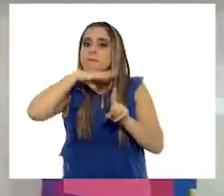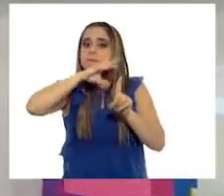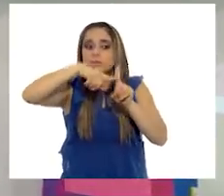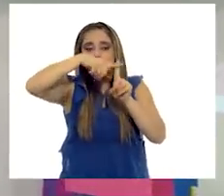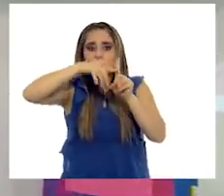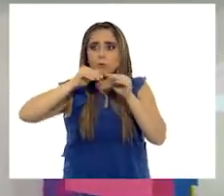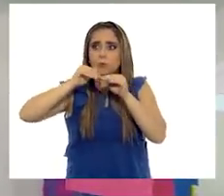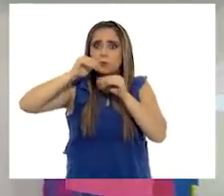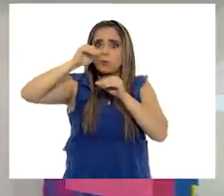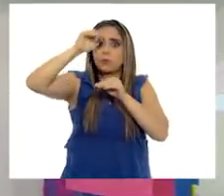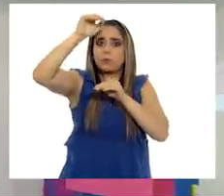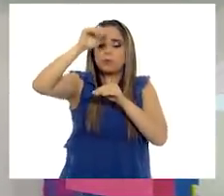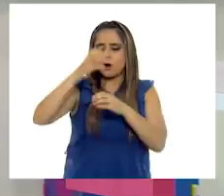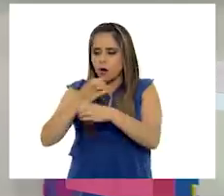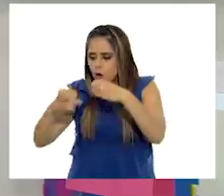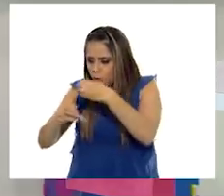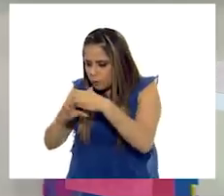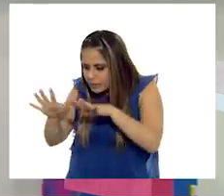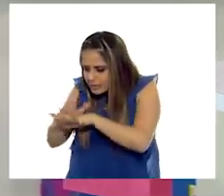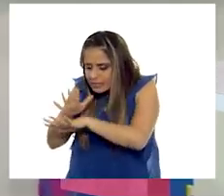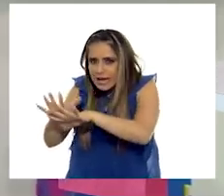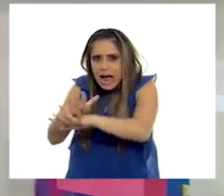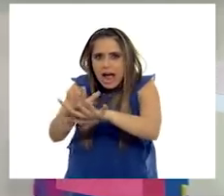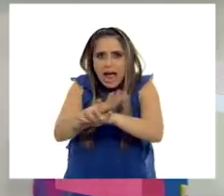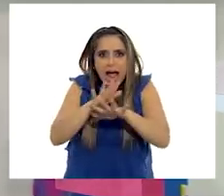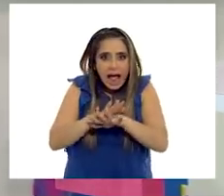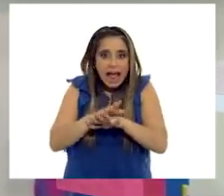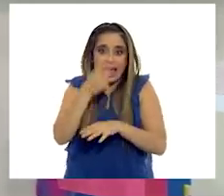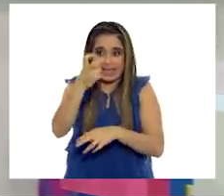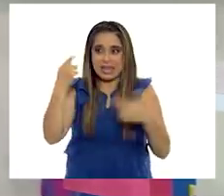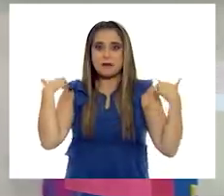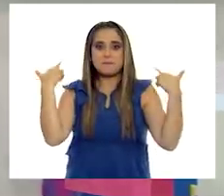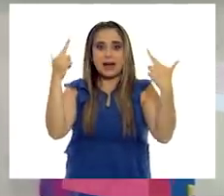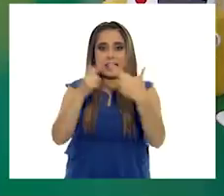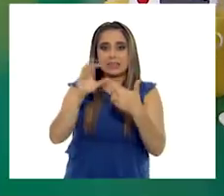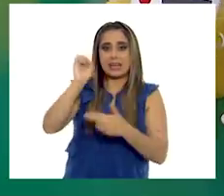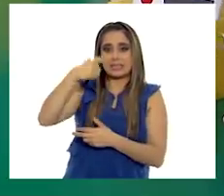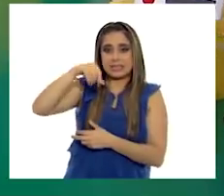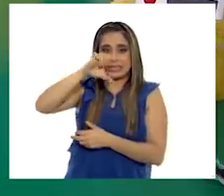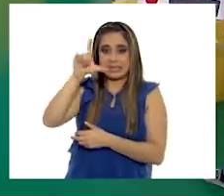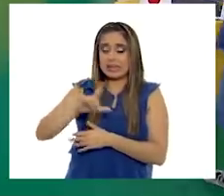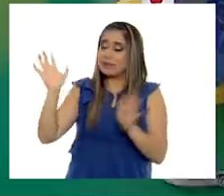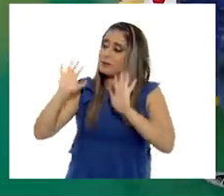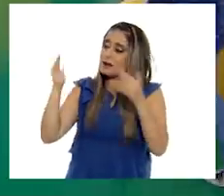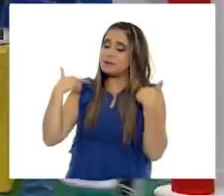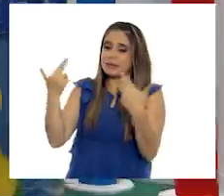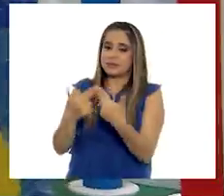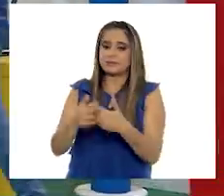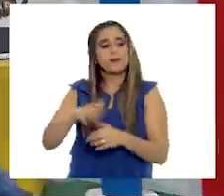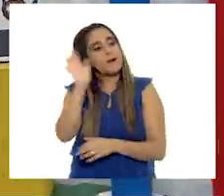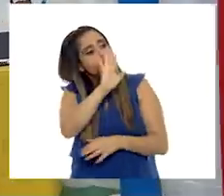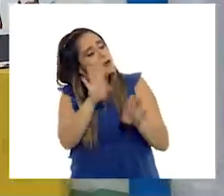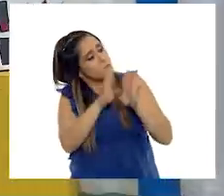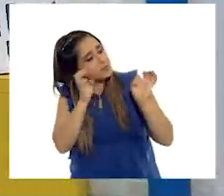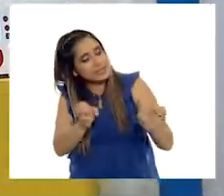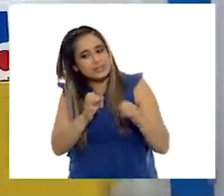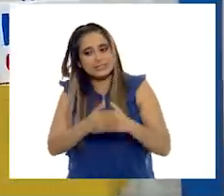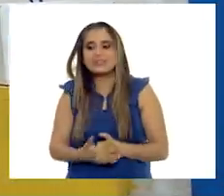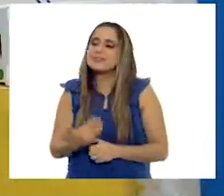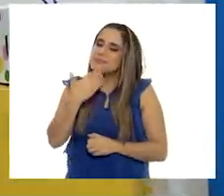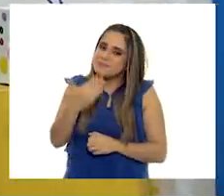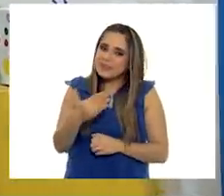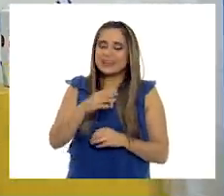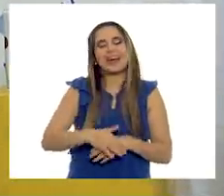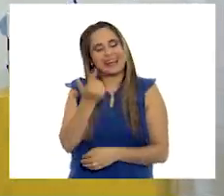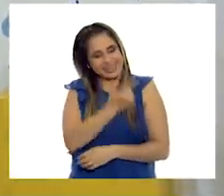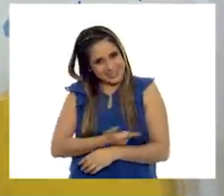materiales cambian. ¡Uy! Vamos a llamar al maestro Ezequiel. Hola, maestro. Hola, Mariana, ¿cómo estás? Muy bien, muchas Qué gracias. bueno, te